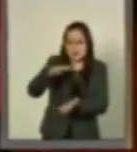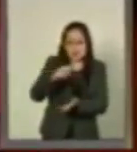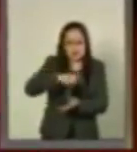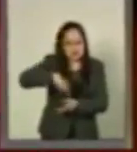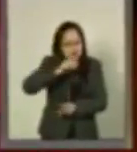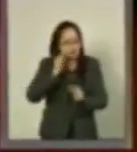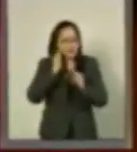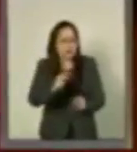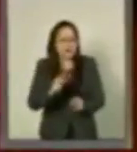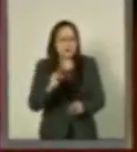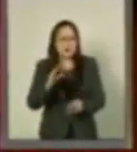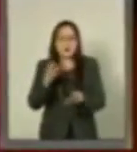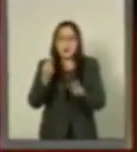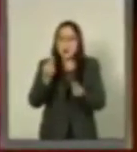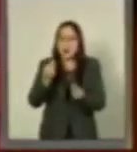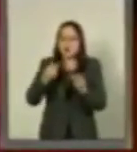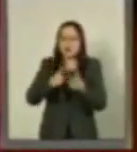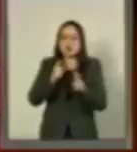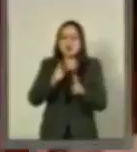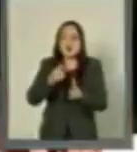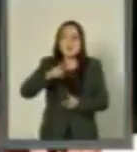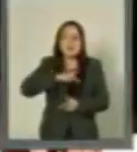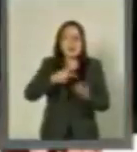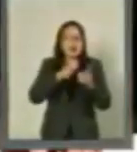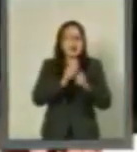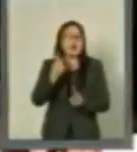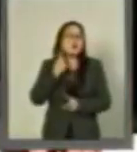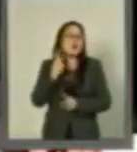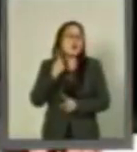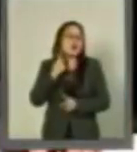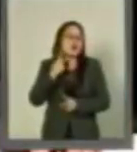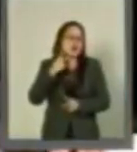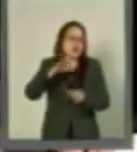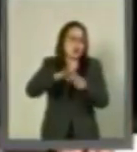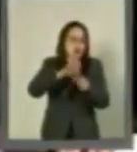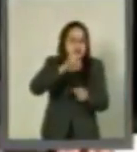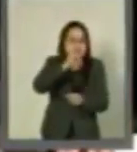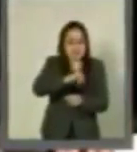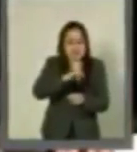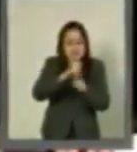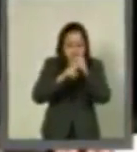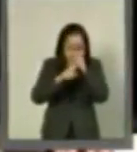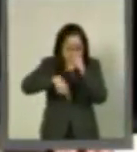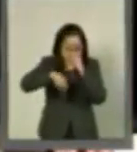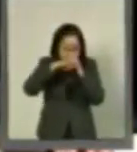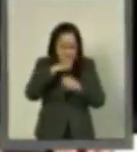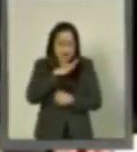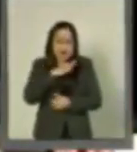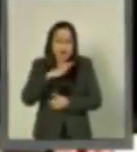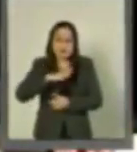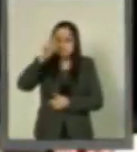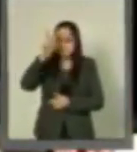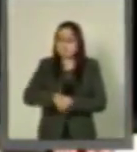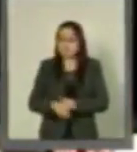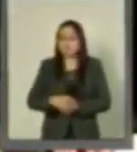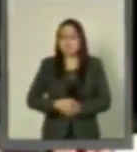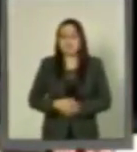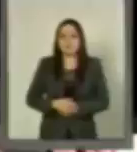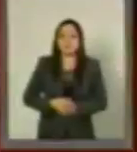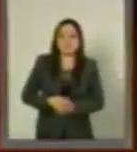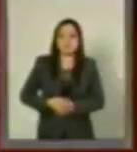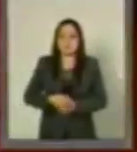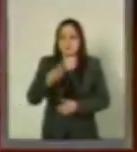Por eso muchos de mi partido votaron a favor de la ley de ingresos, que verdaderamente es